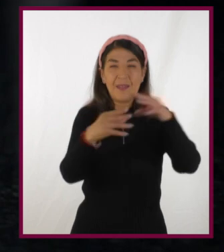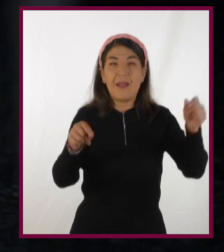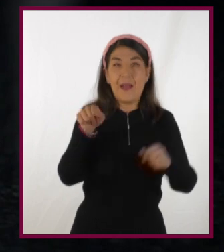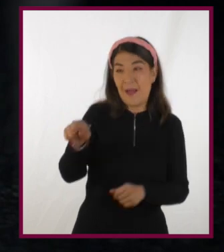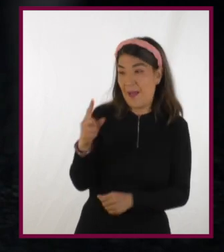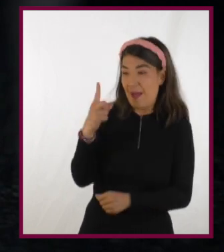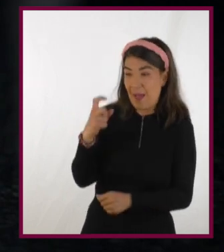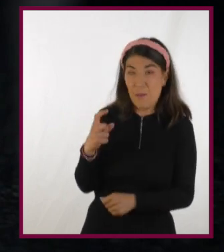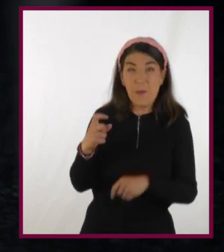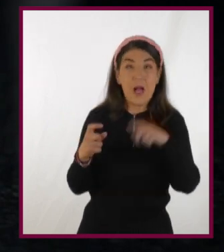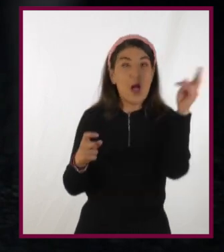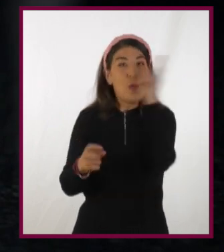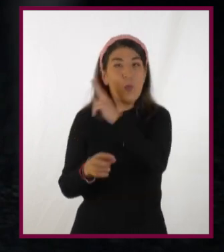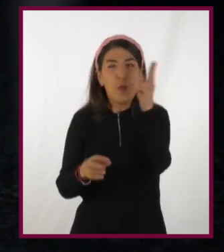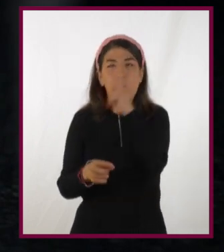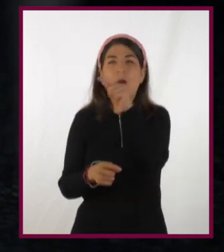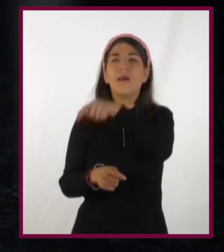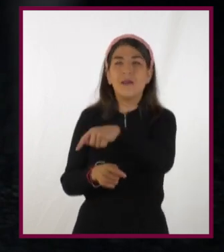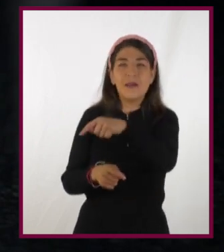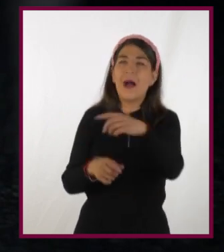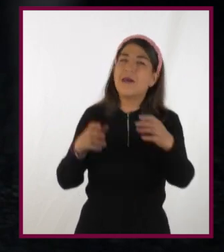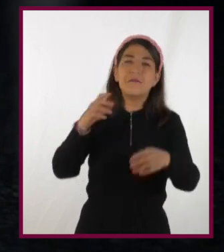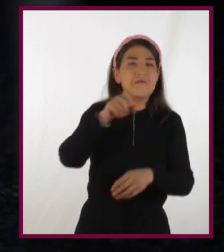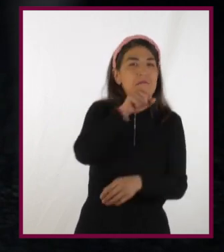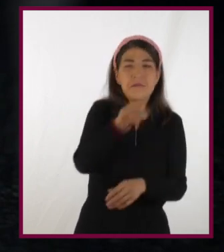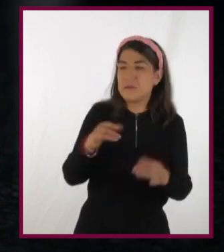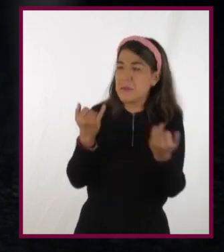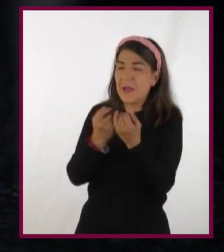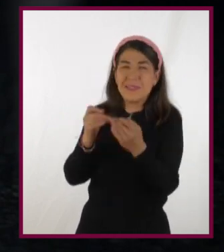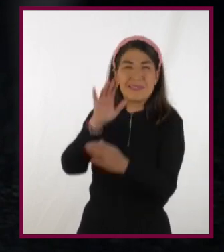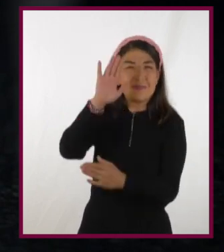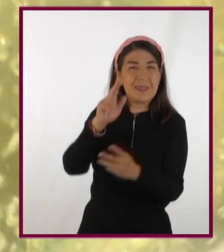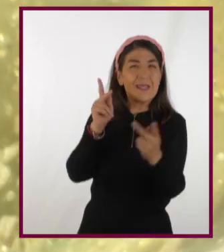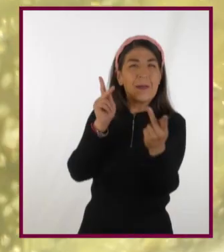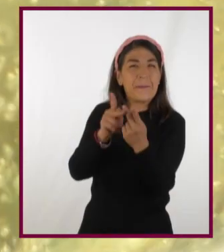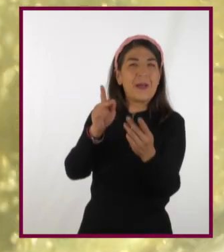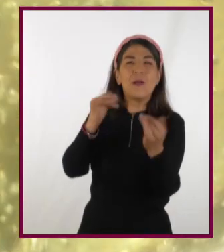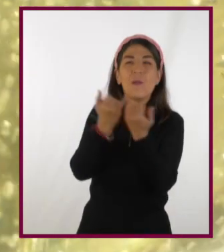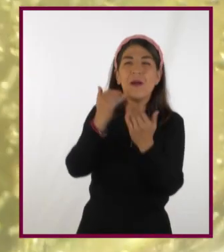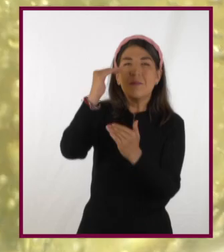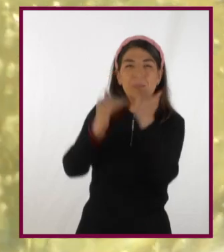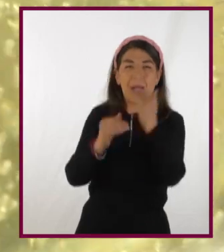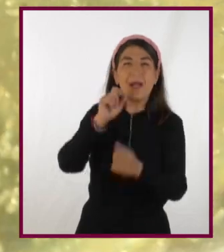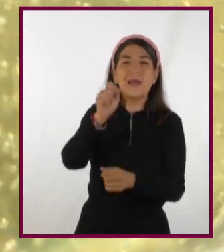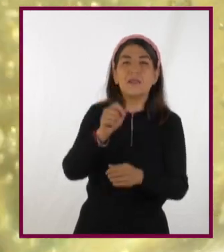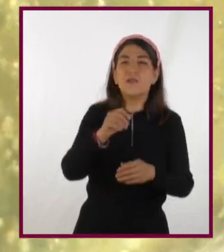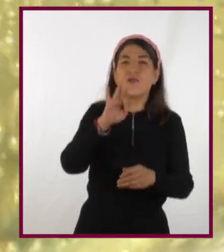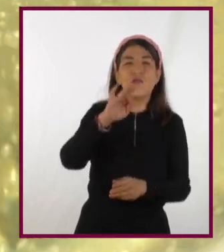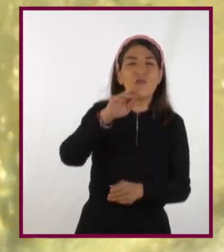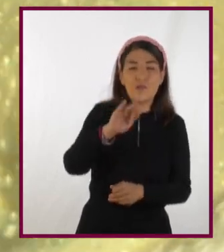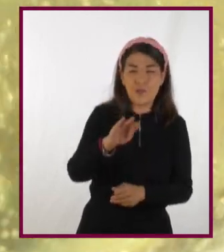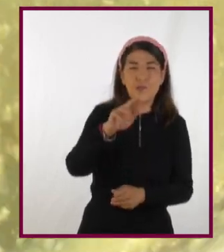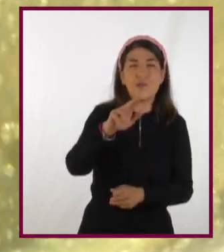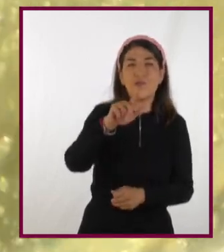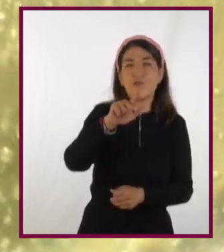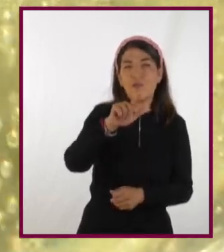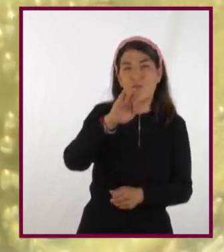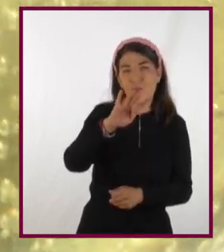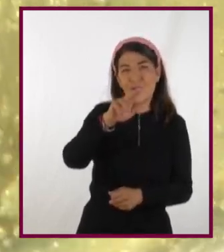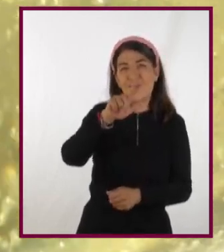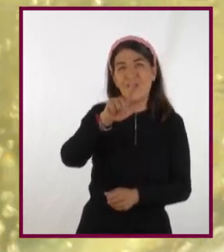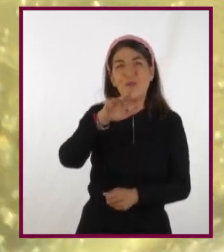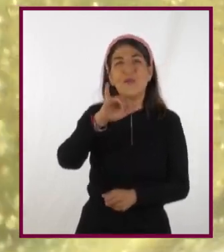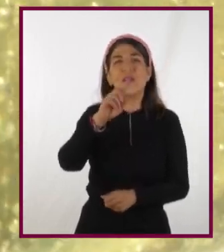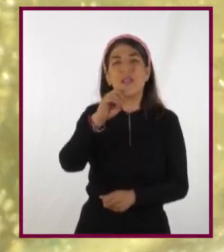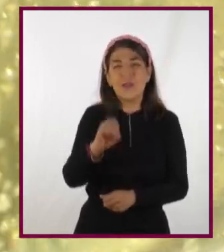El agua y el aire están muy bien aproximadas por este modelo de fluido newtoniano. Decimos que son fluidos